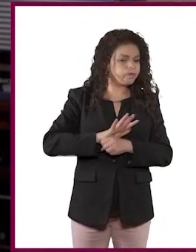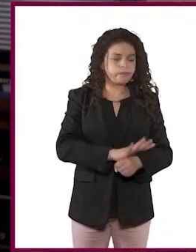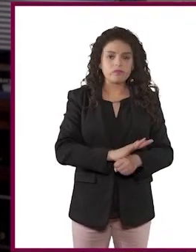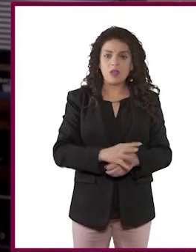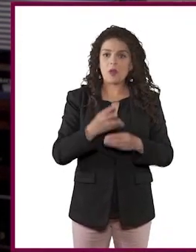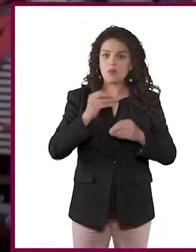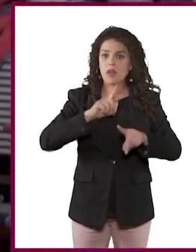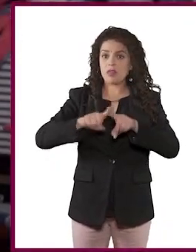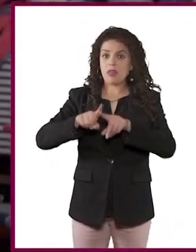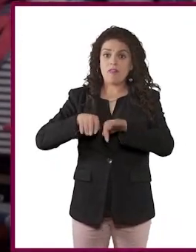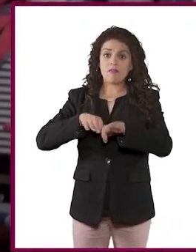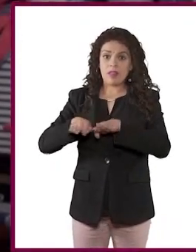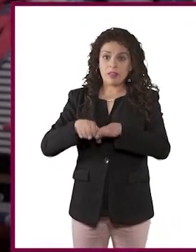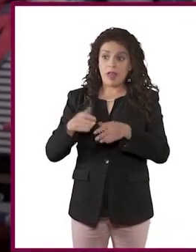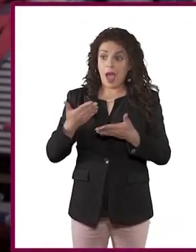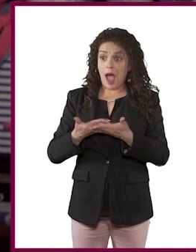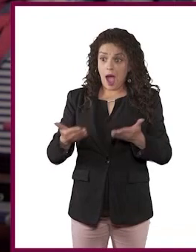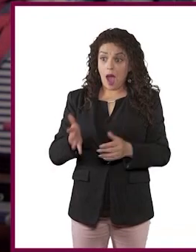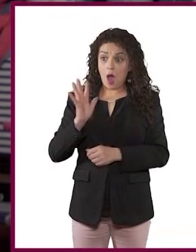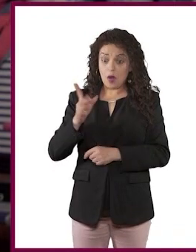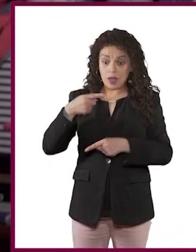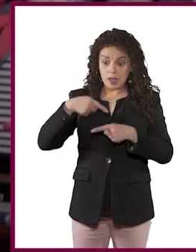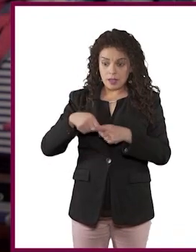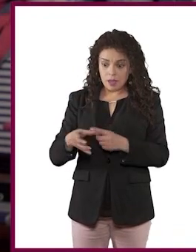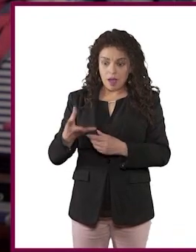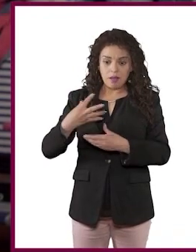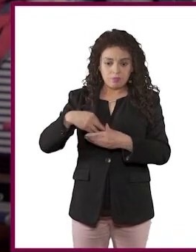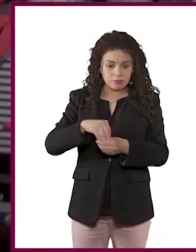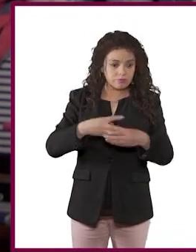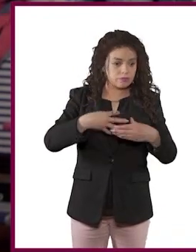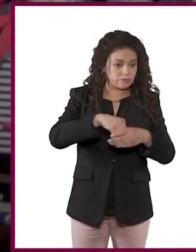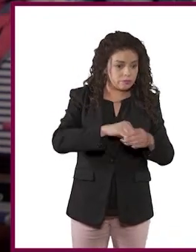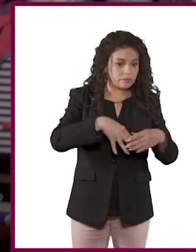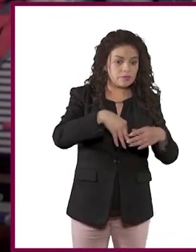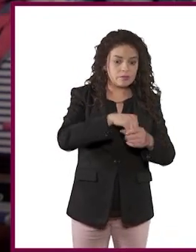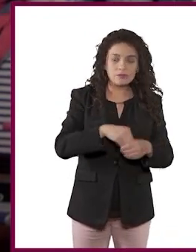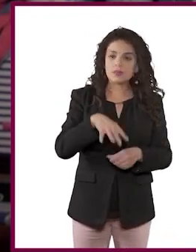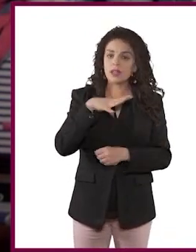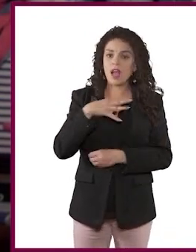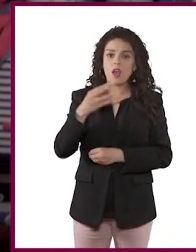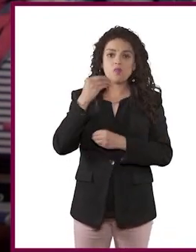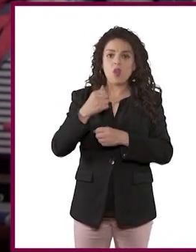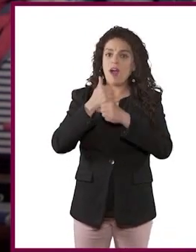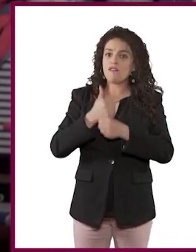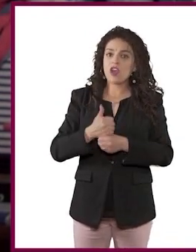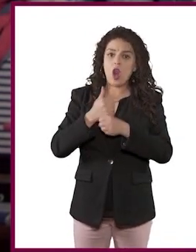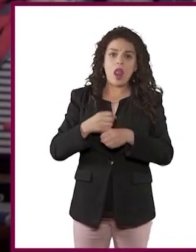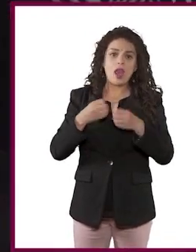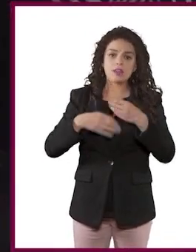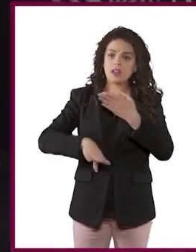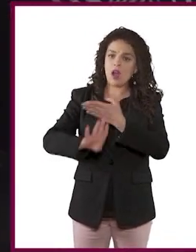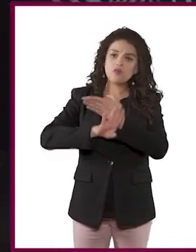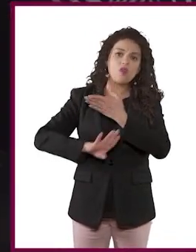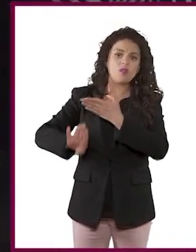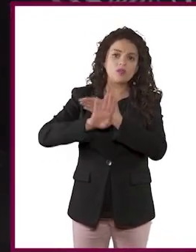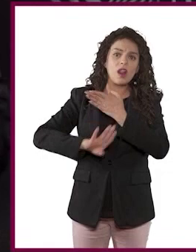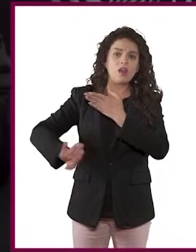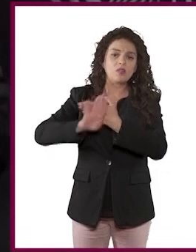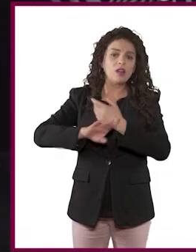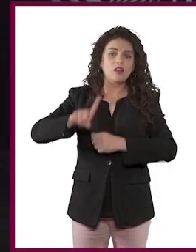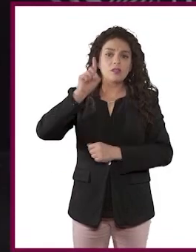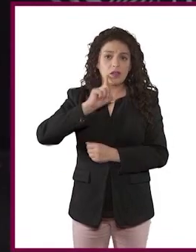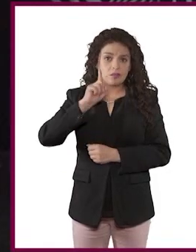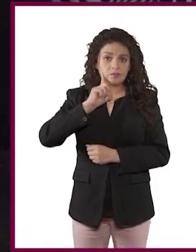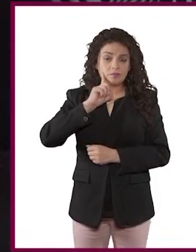muchos trabajos. Y ahora que nos hemos ido integrando a esos espacios, existe mucha violencia contra nosotras. La